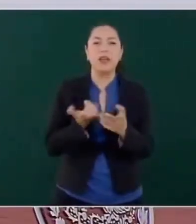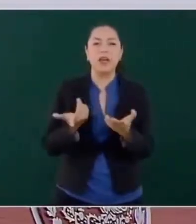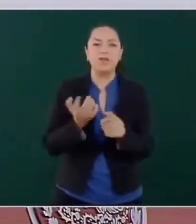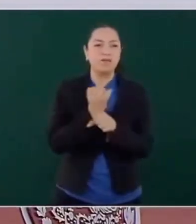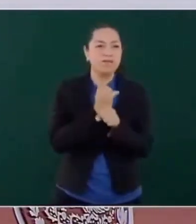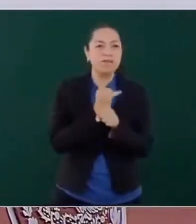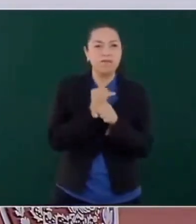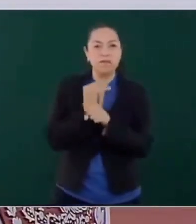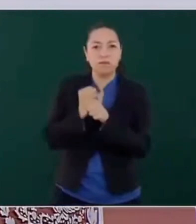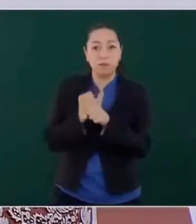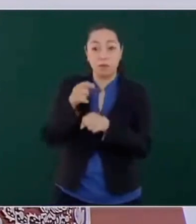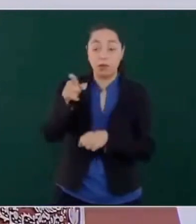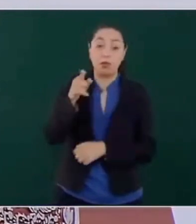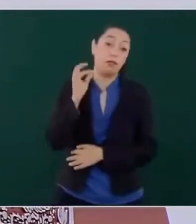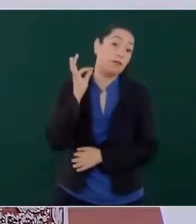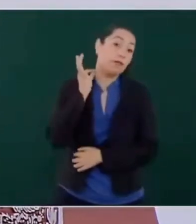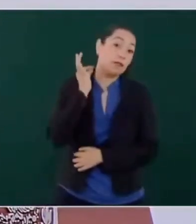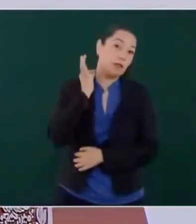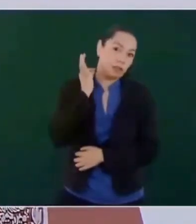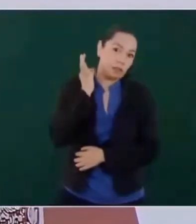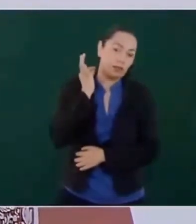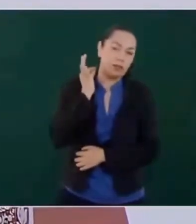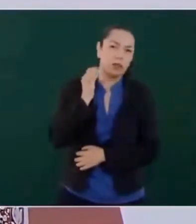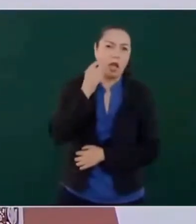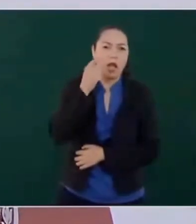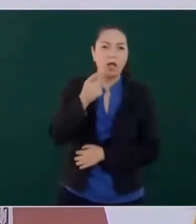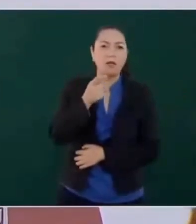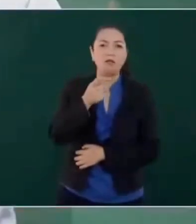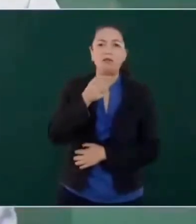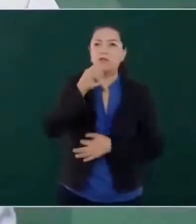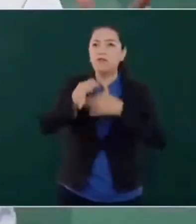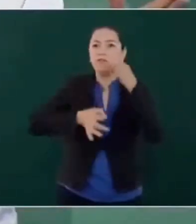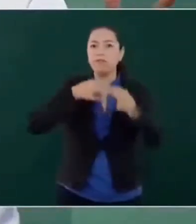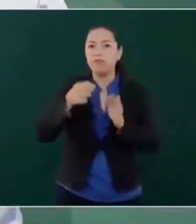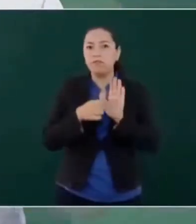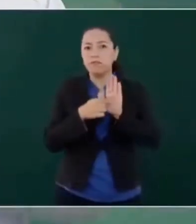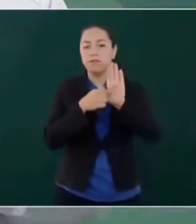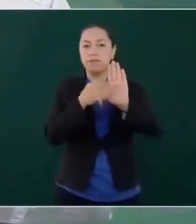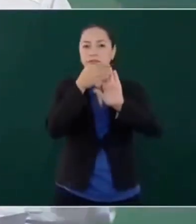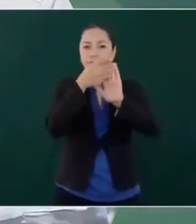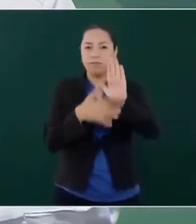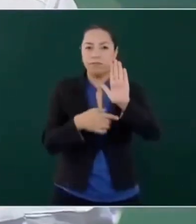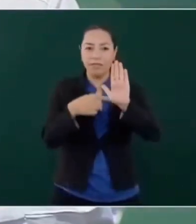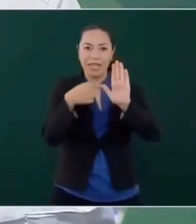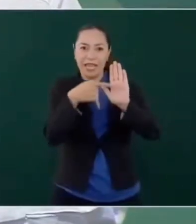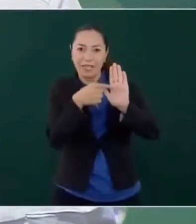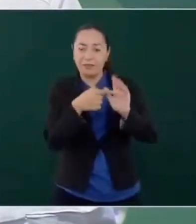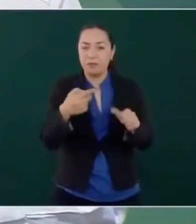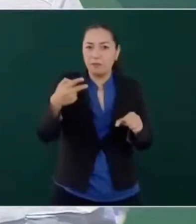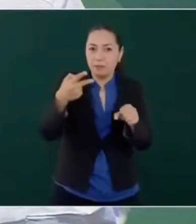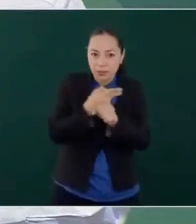y la Fiscalía da a conocer esta situación,